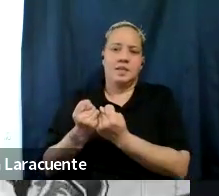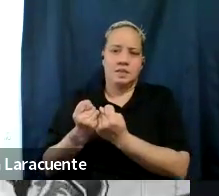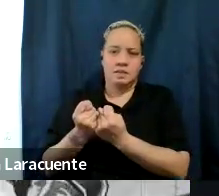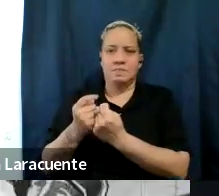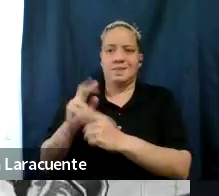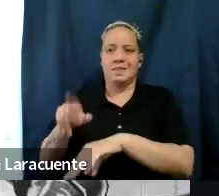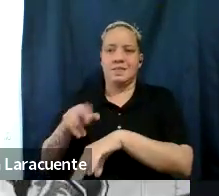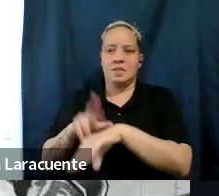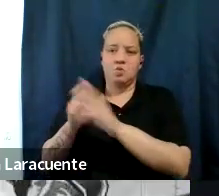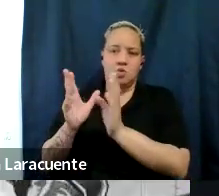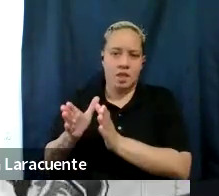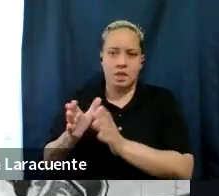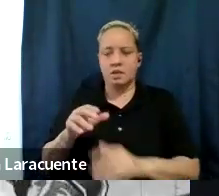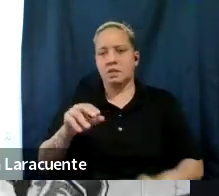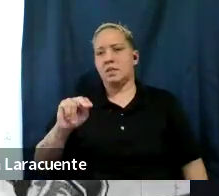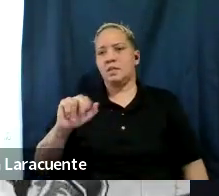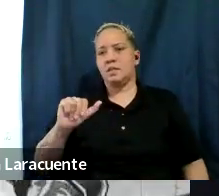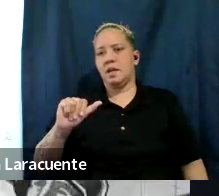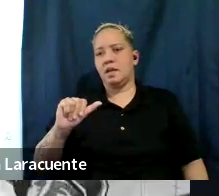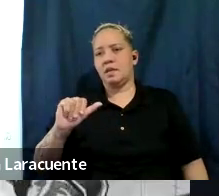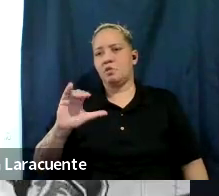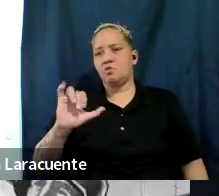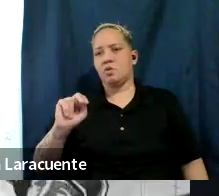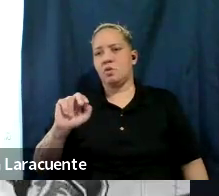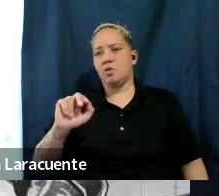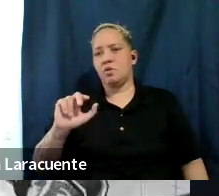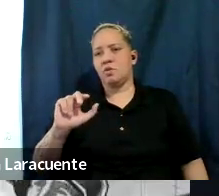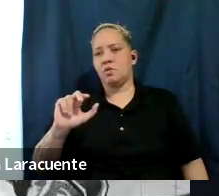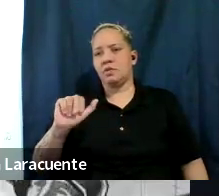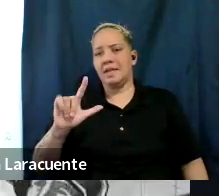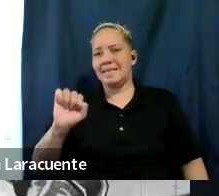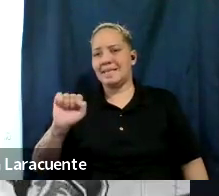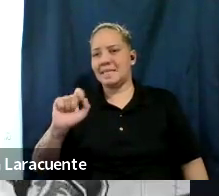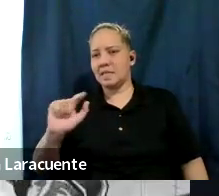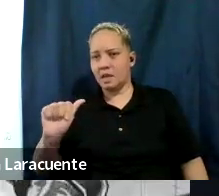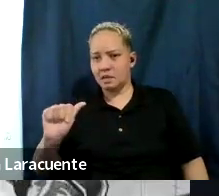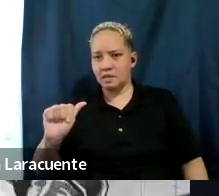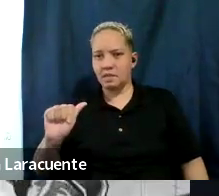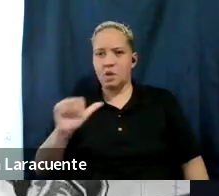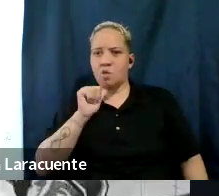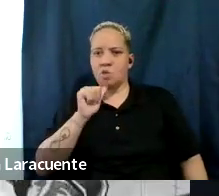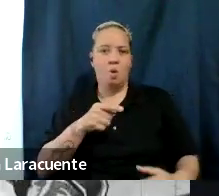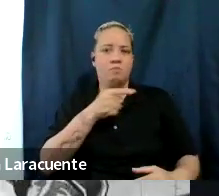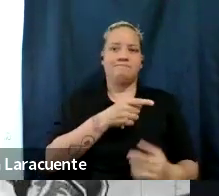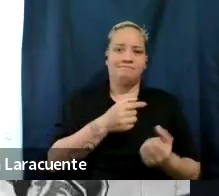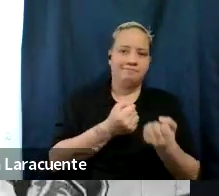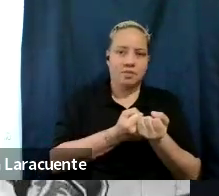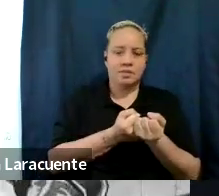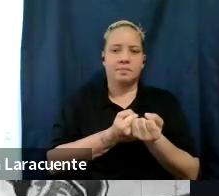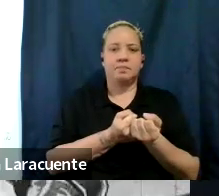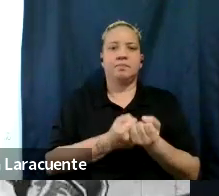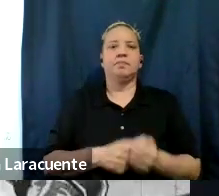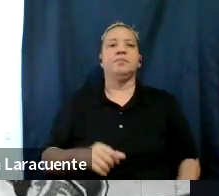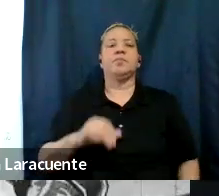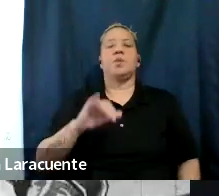nacionalista. Eh, por tanto, no del bando republicano. ¿Qué ocurre? Juan Ramón Jiménez vivía en